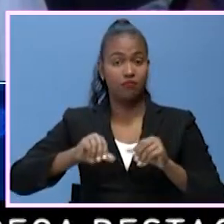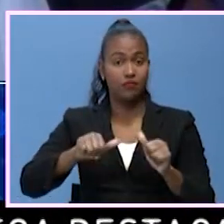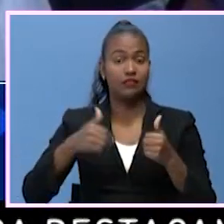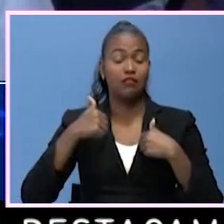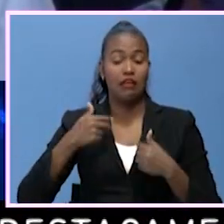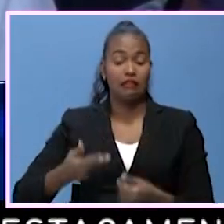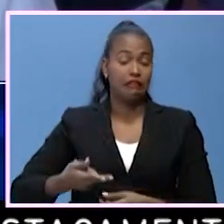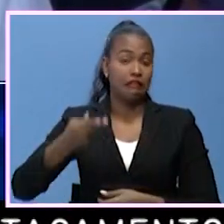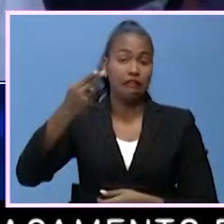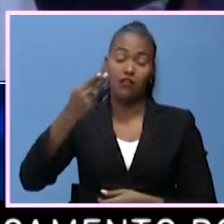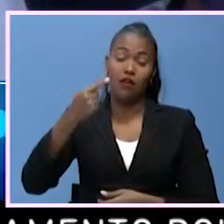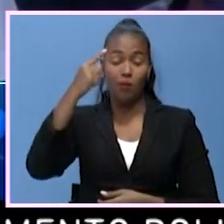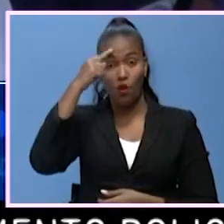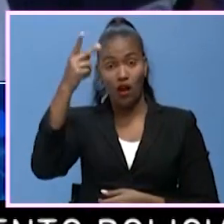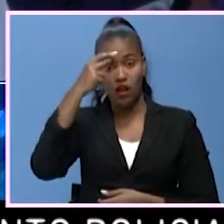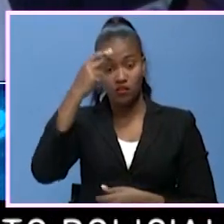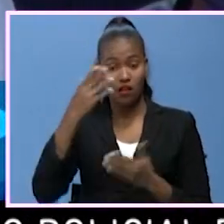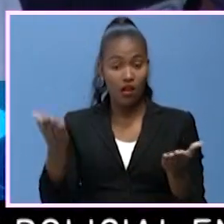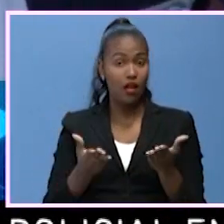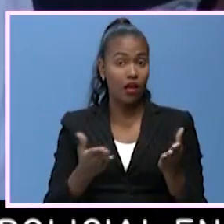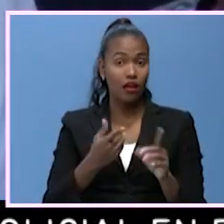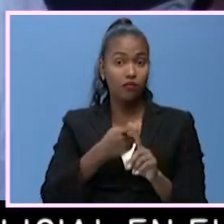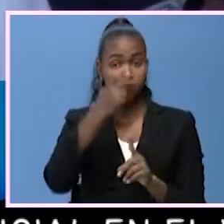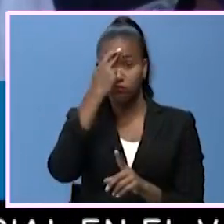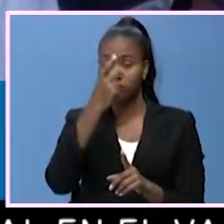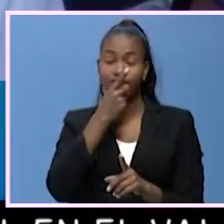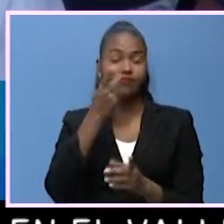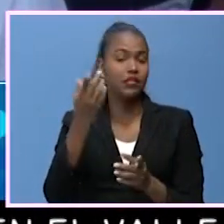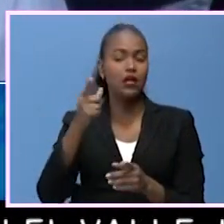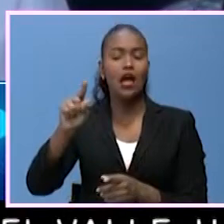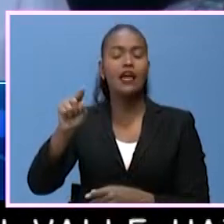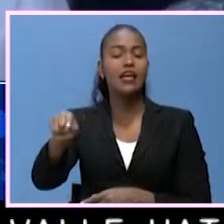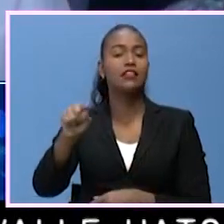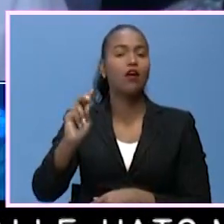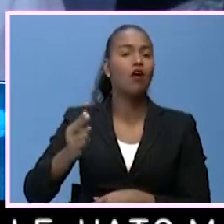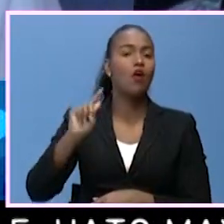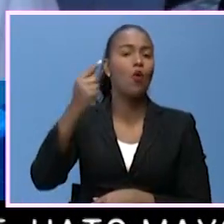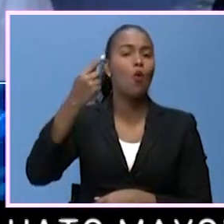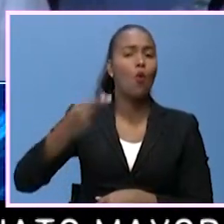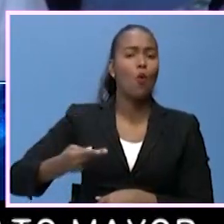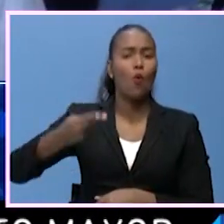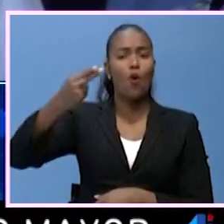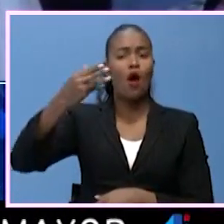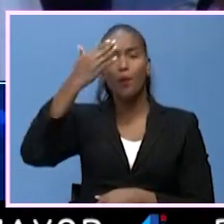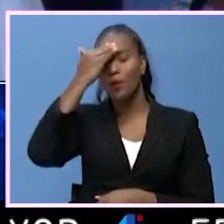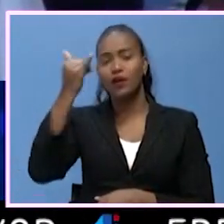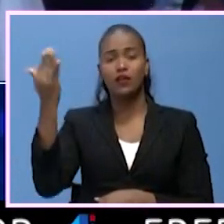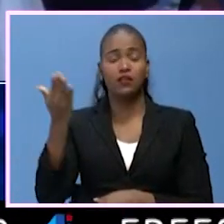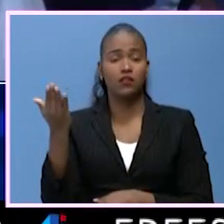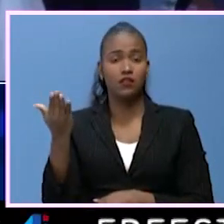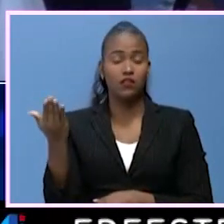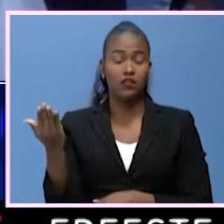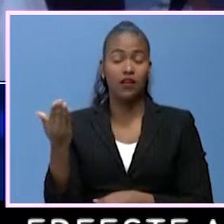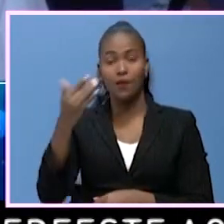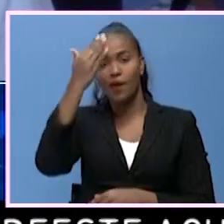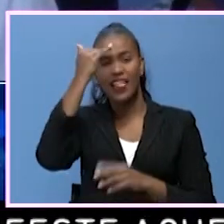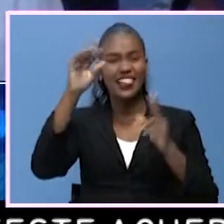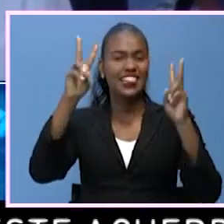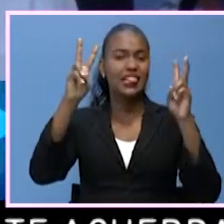han subido por razones locales, sino los que han subido han sido por un